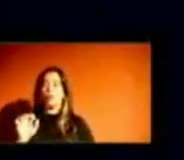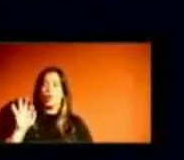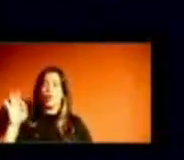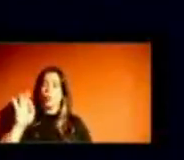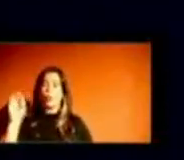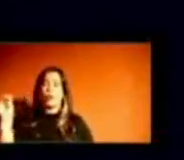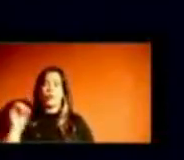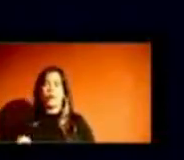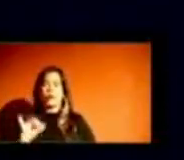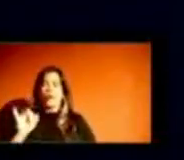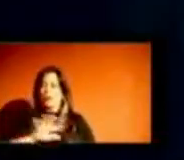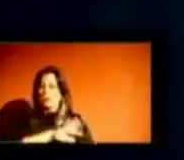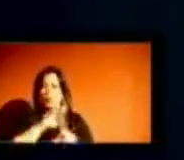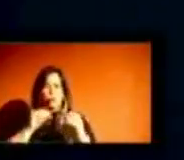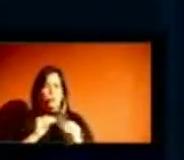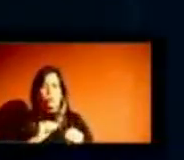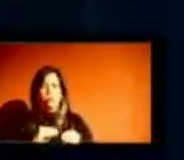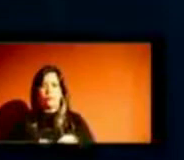66.9%, y aquí suma todo,